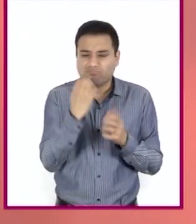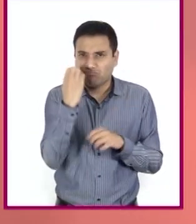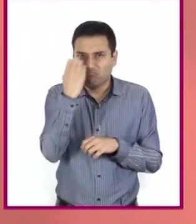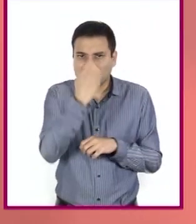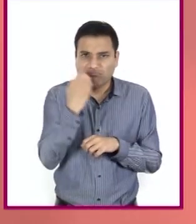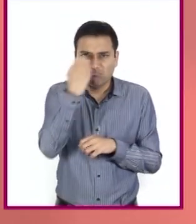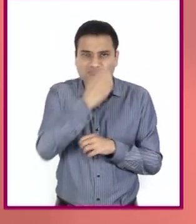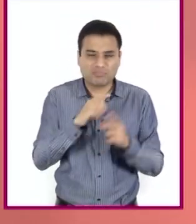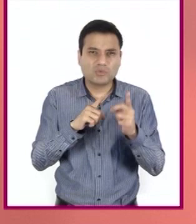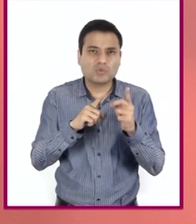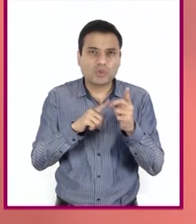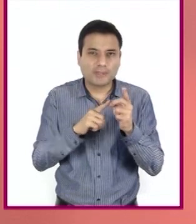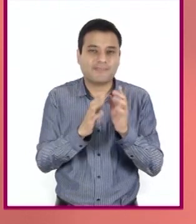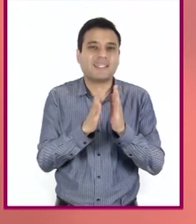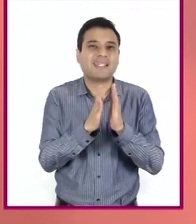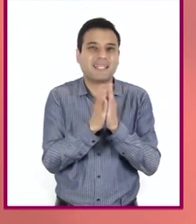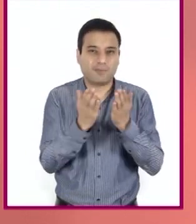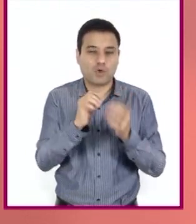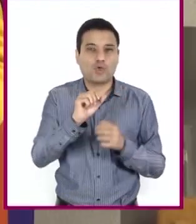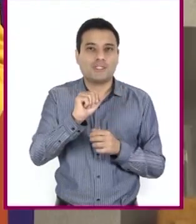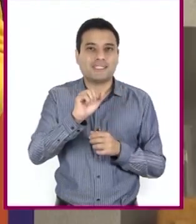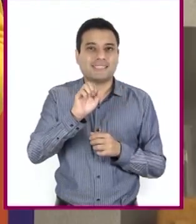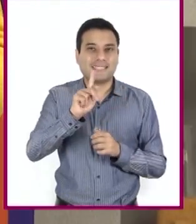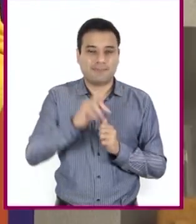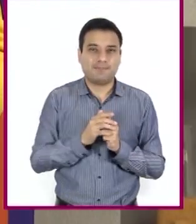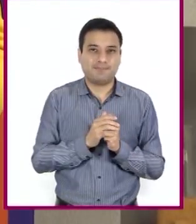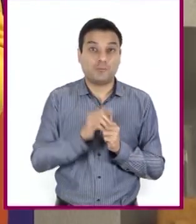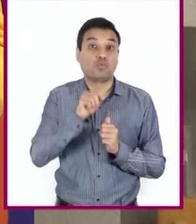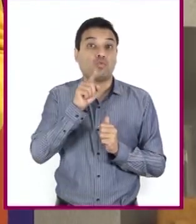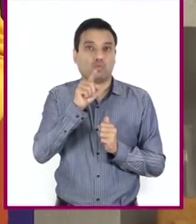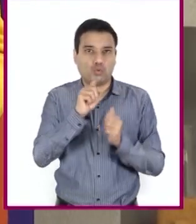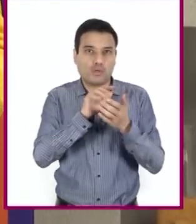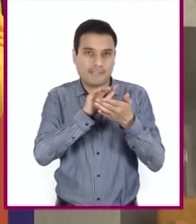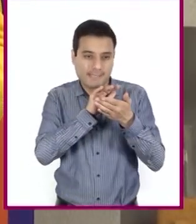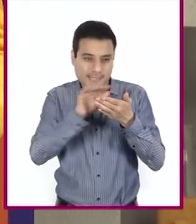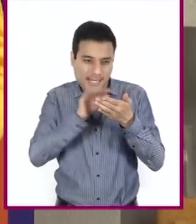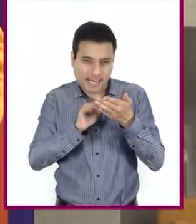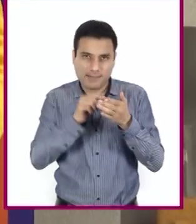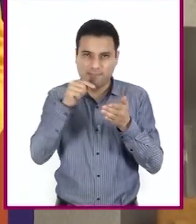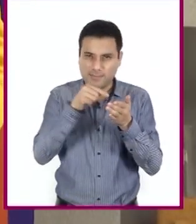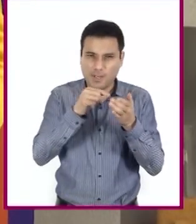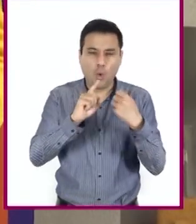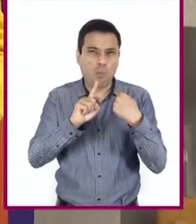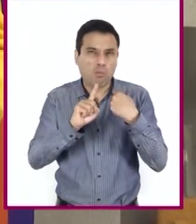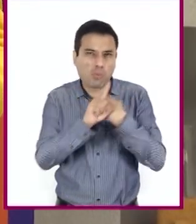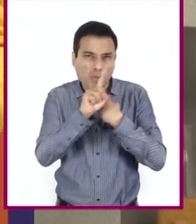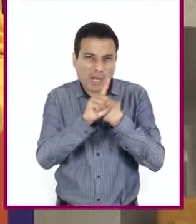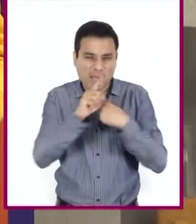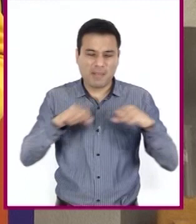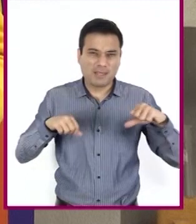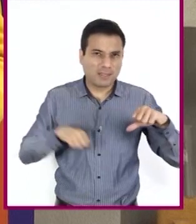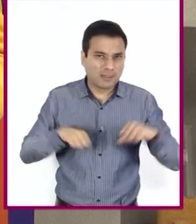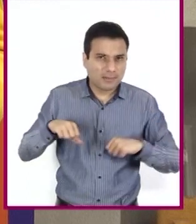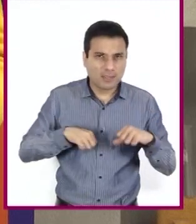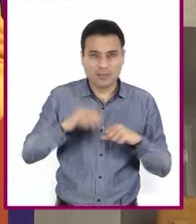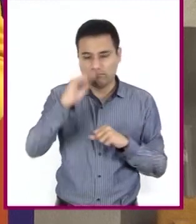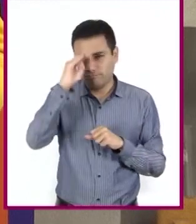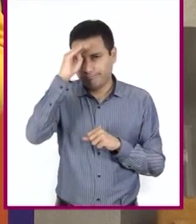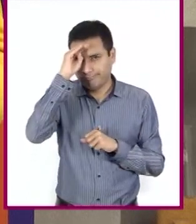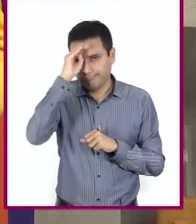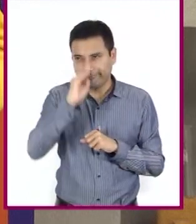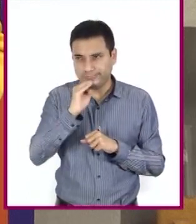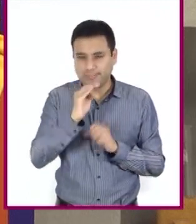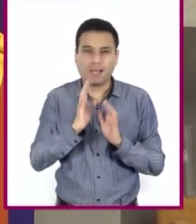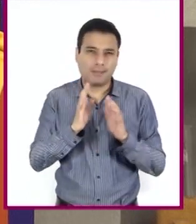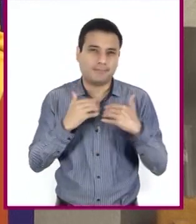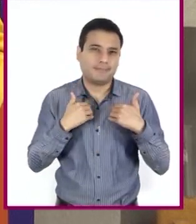que aparecen en su libro de textos, al reflexionar en torno a los problemas que se presentarán y al realizar la actividad planteada